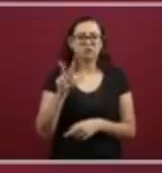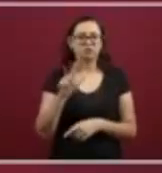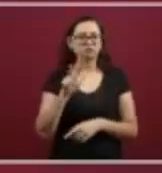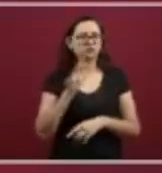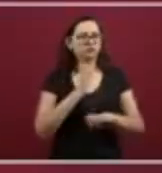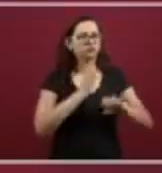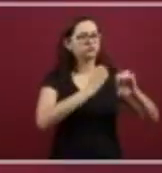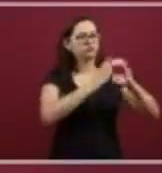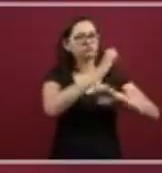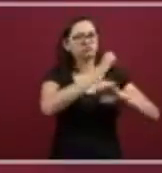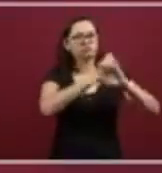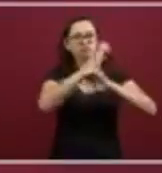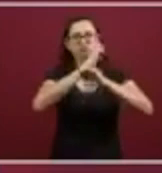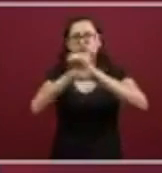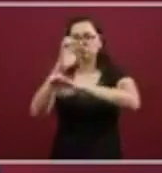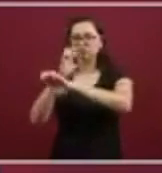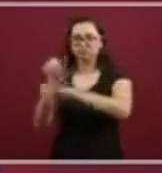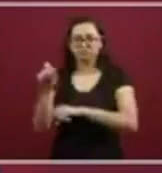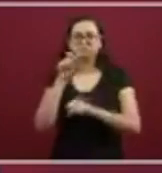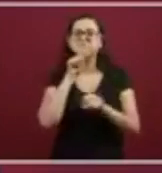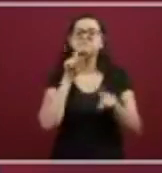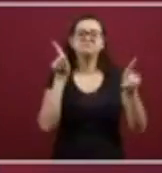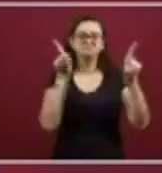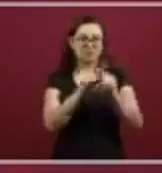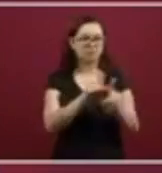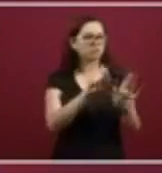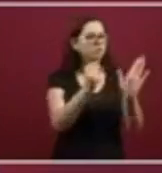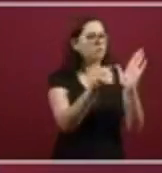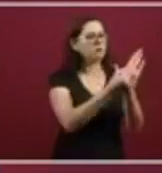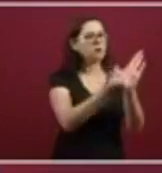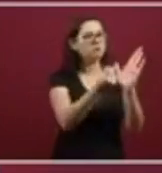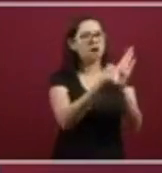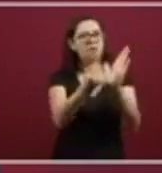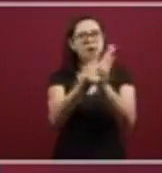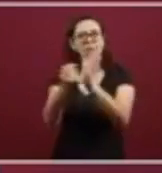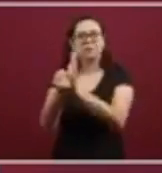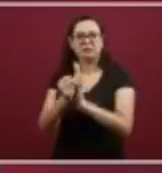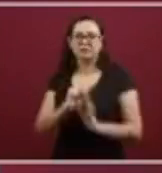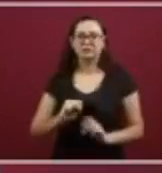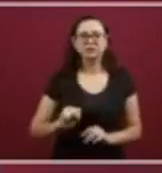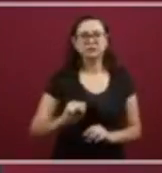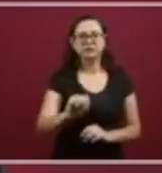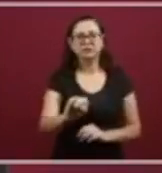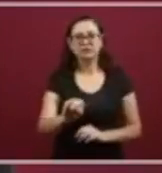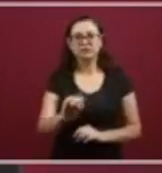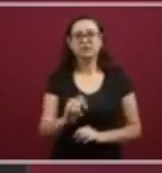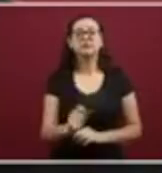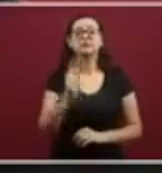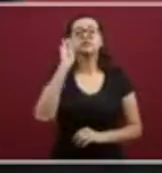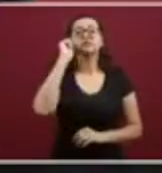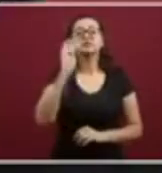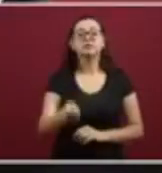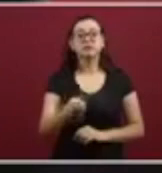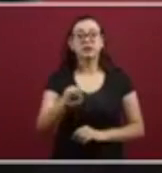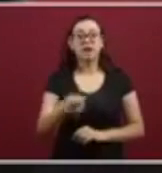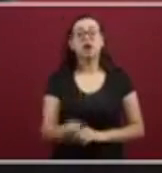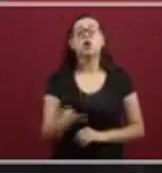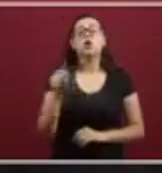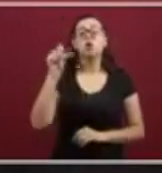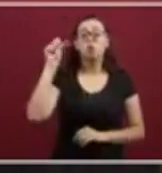legislaturas estatales. Es decir, ya nada más falta que hoy